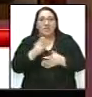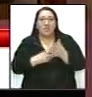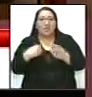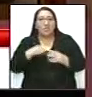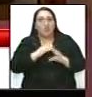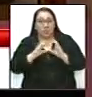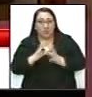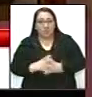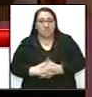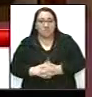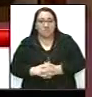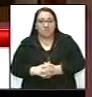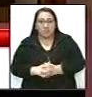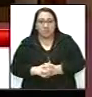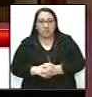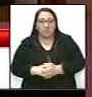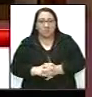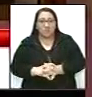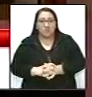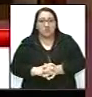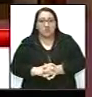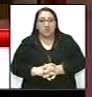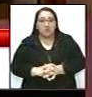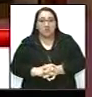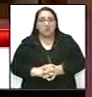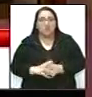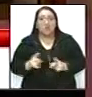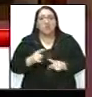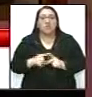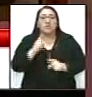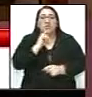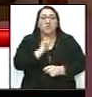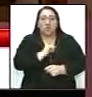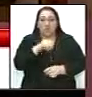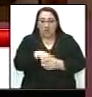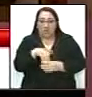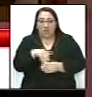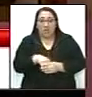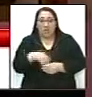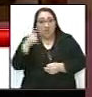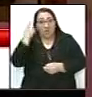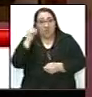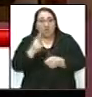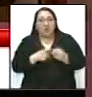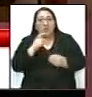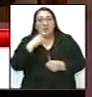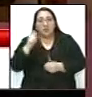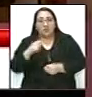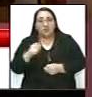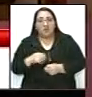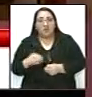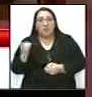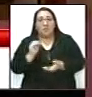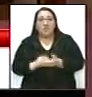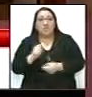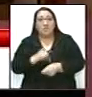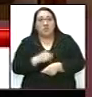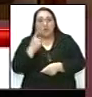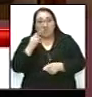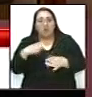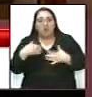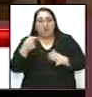estamos abordando. Tanto es así que incluso los organismos electorales consideran que necesitan más tiempo para